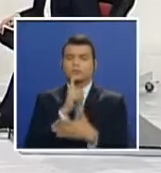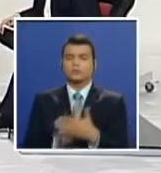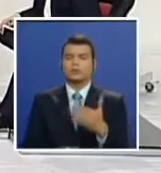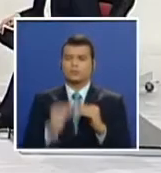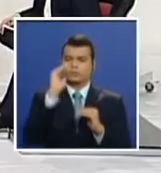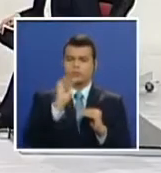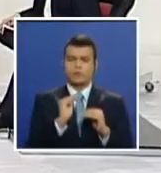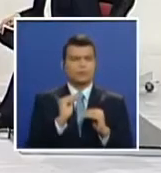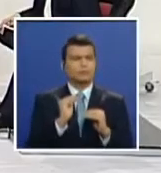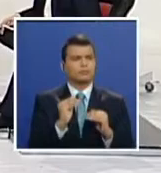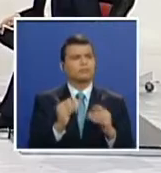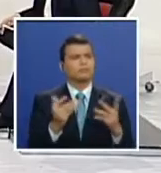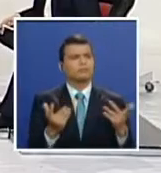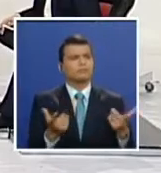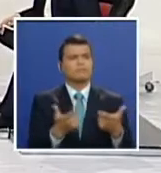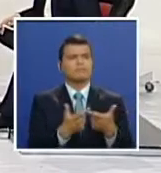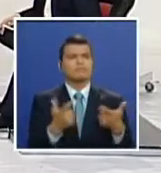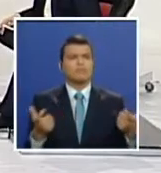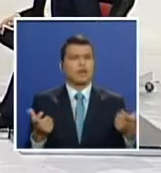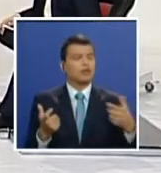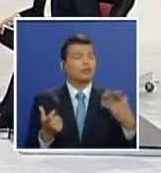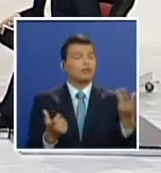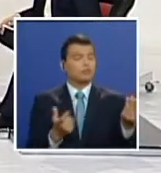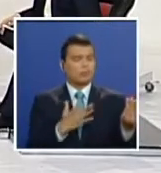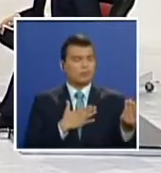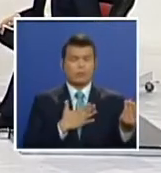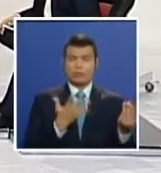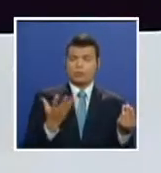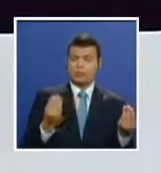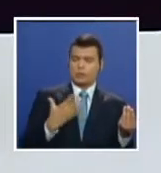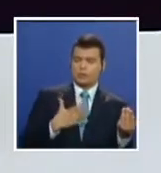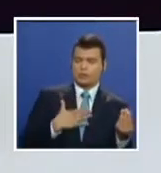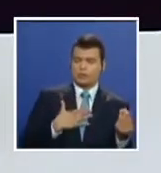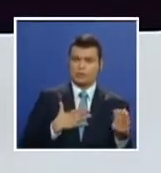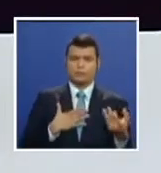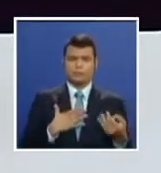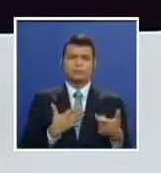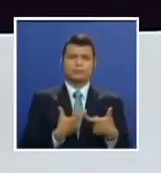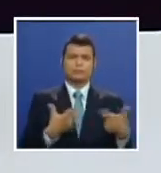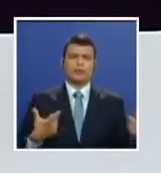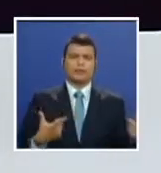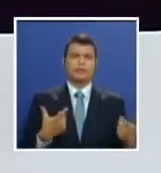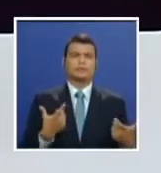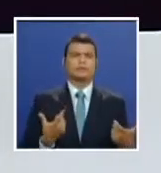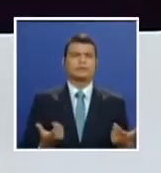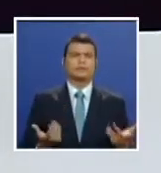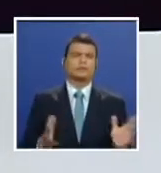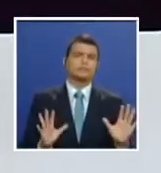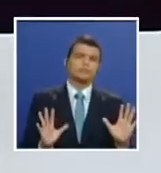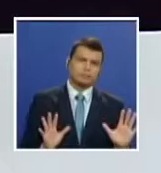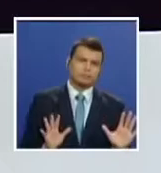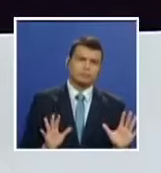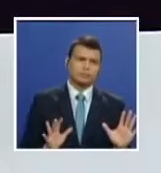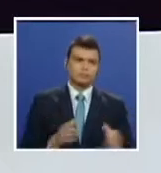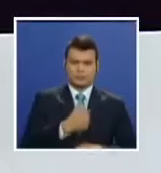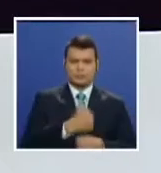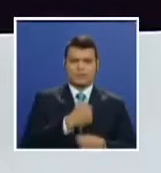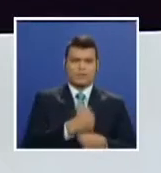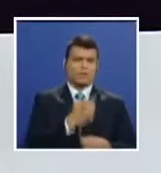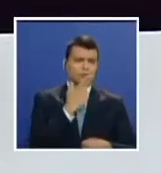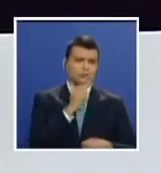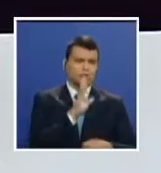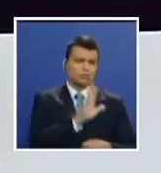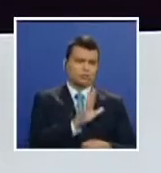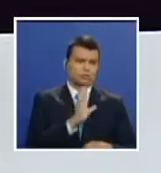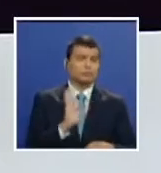imagino que hay muchos monopolios que viven y con cuya materia prima una de las materias primas es el azúcar